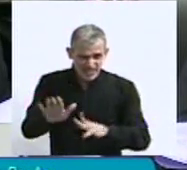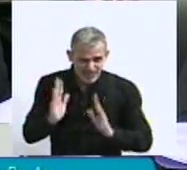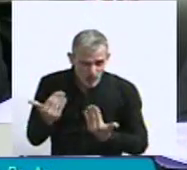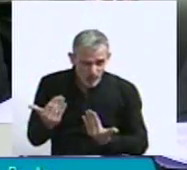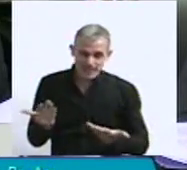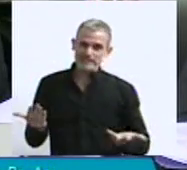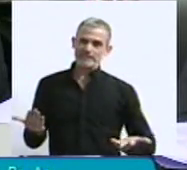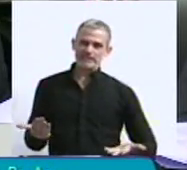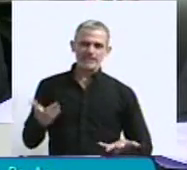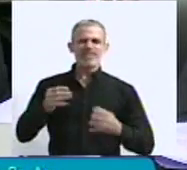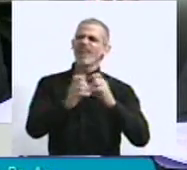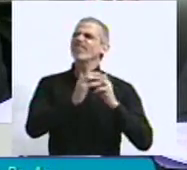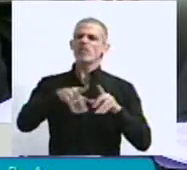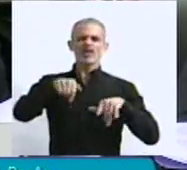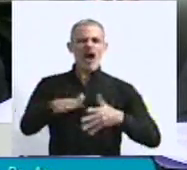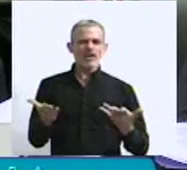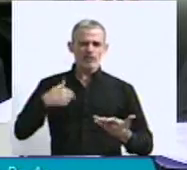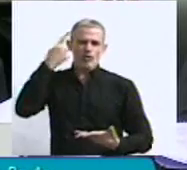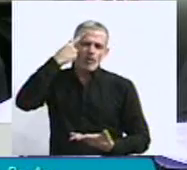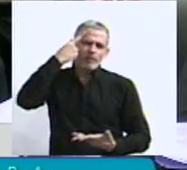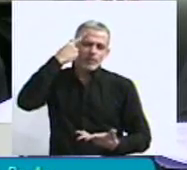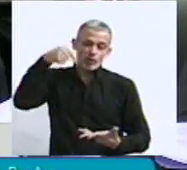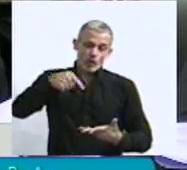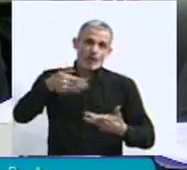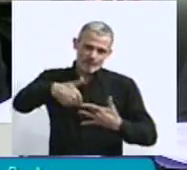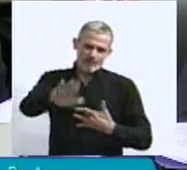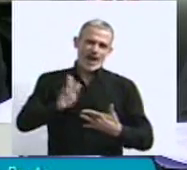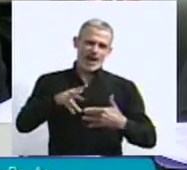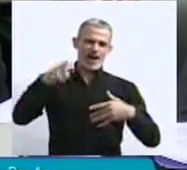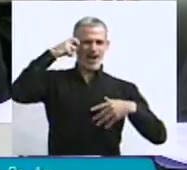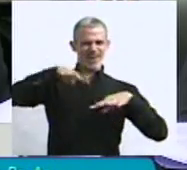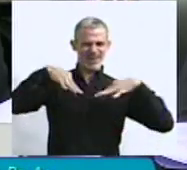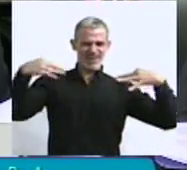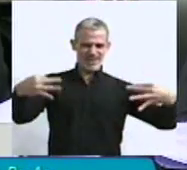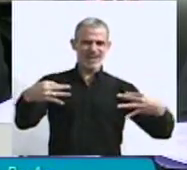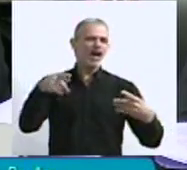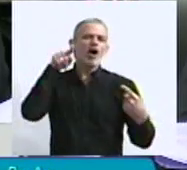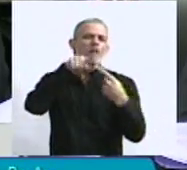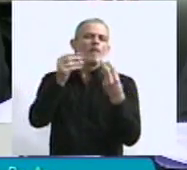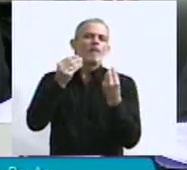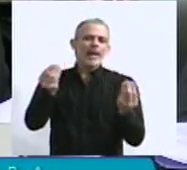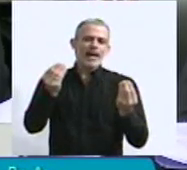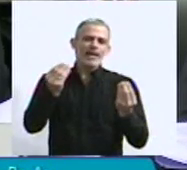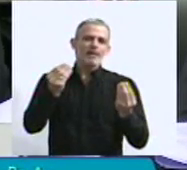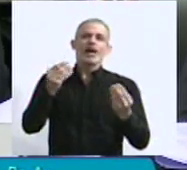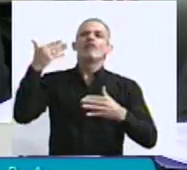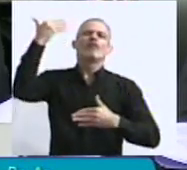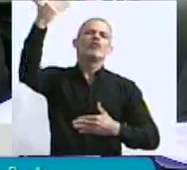pensar. Digo, este debate, que espero que se desarrolle hoy, apunta al corazón del